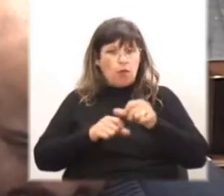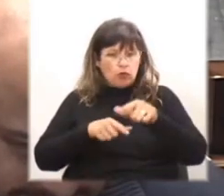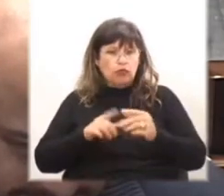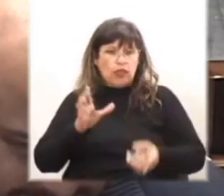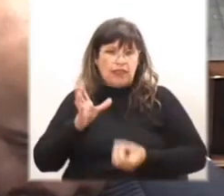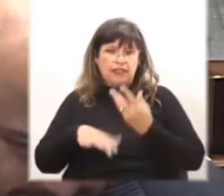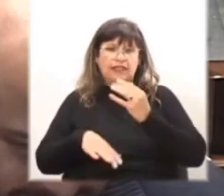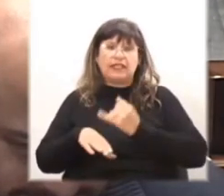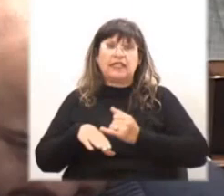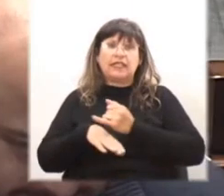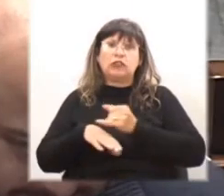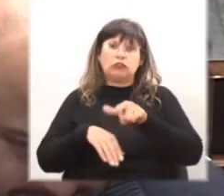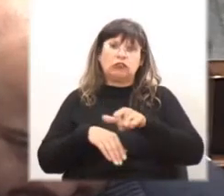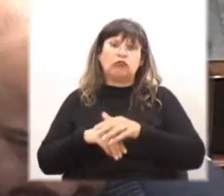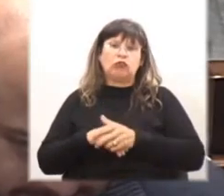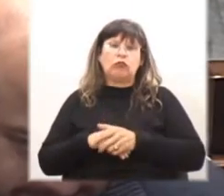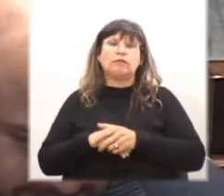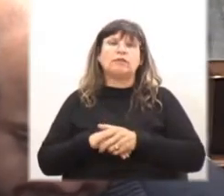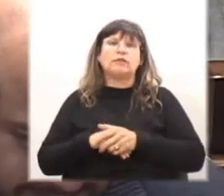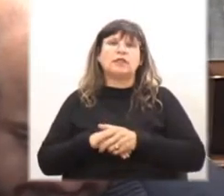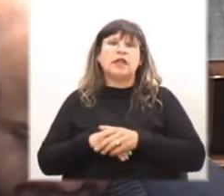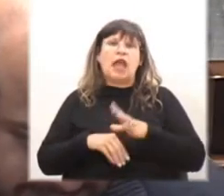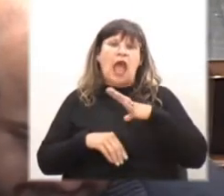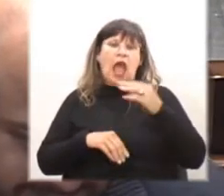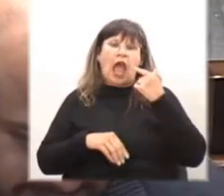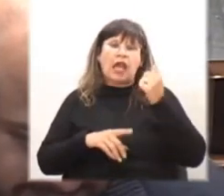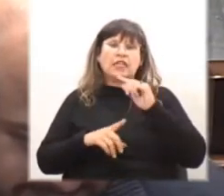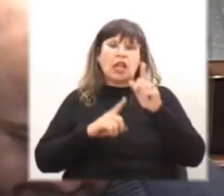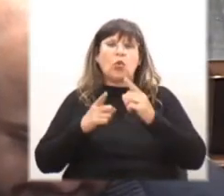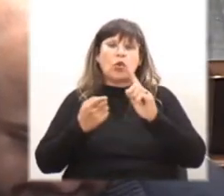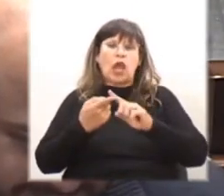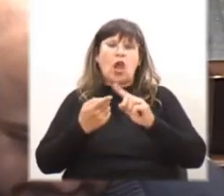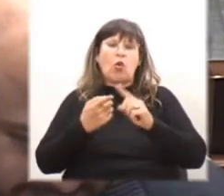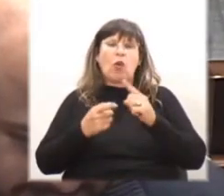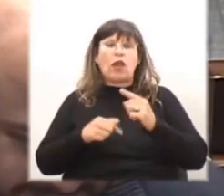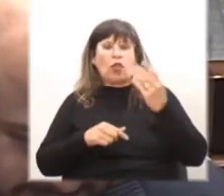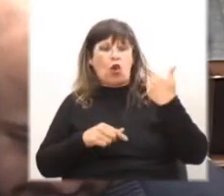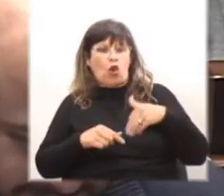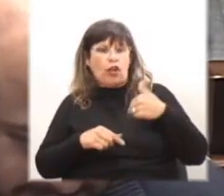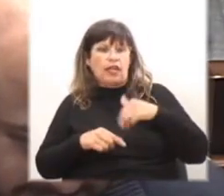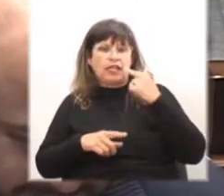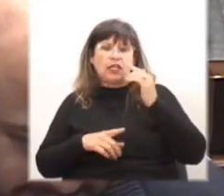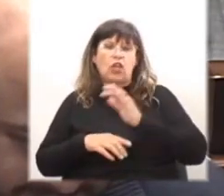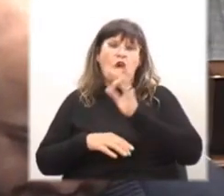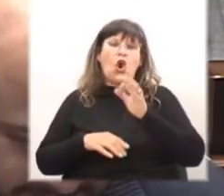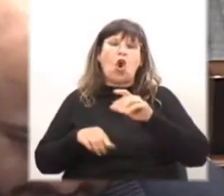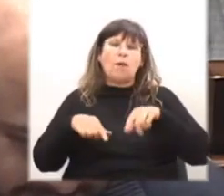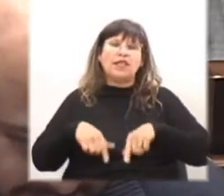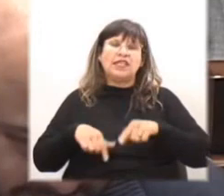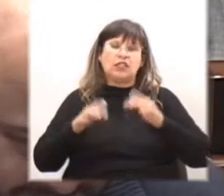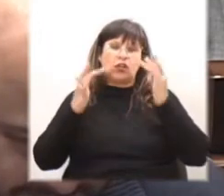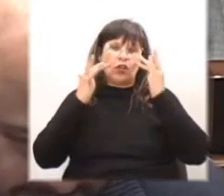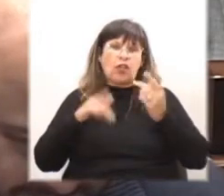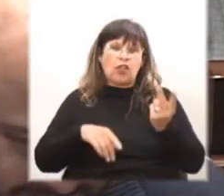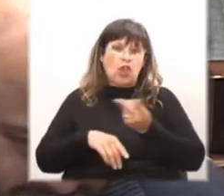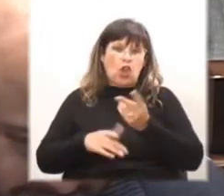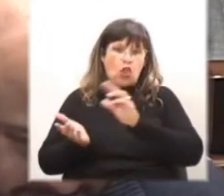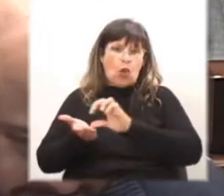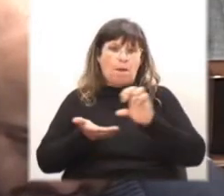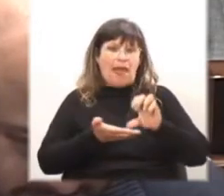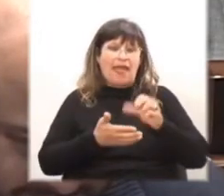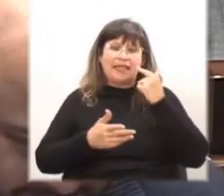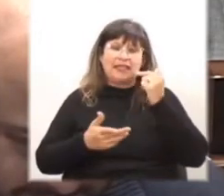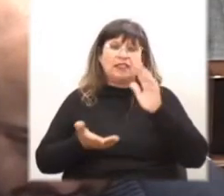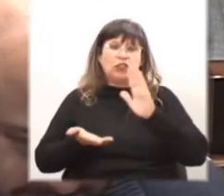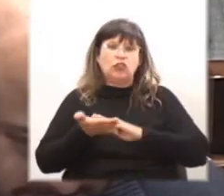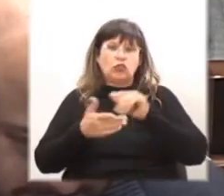de esta institución? ¿Existe algún marco de acuerdo con Argentina o con los ministerios de educación de ambos países relacionado a